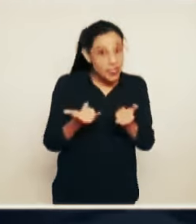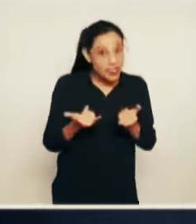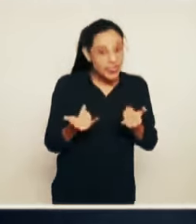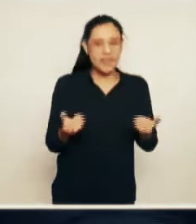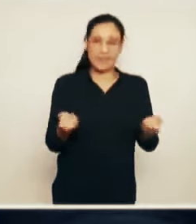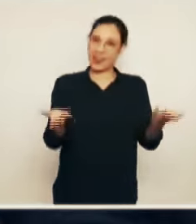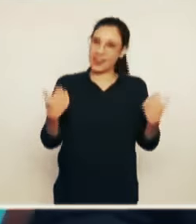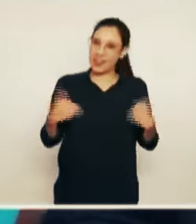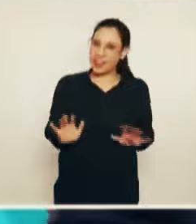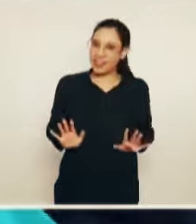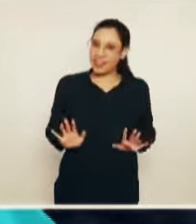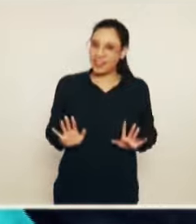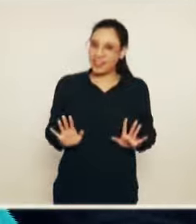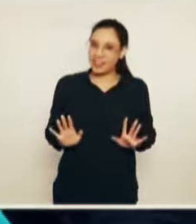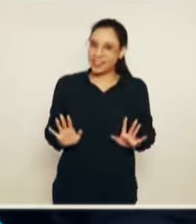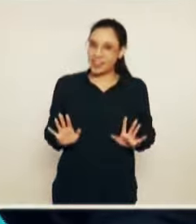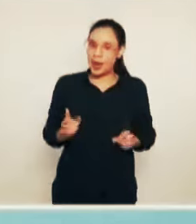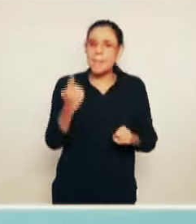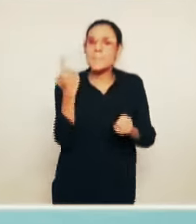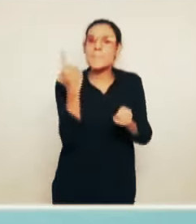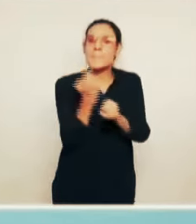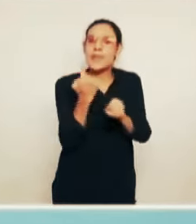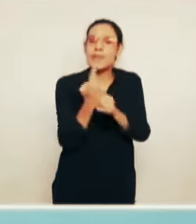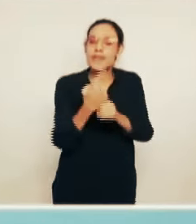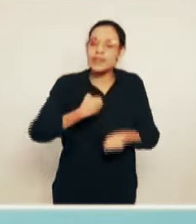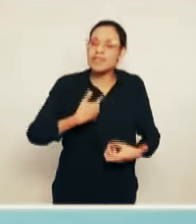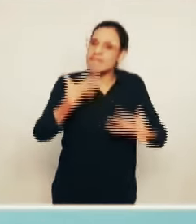ahí va. Primera certeza.